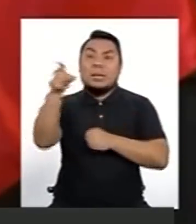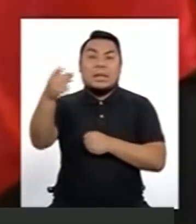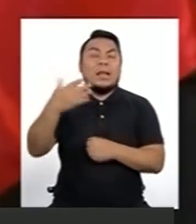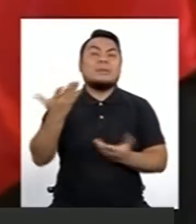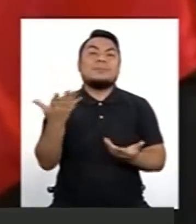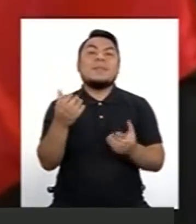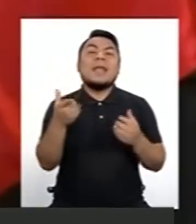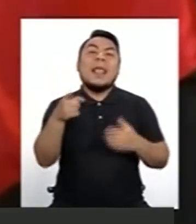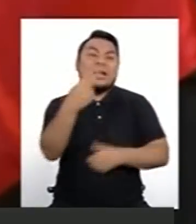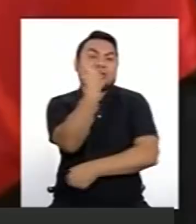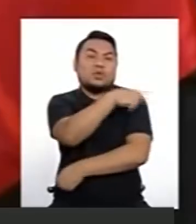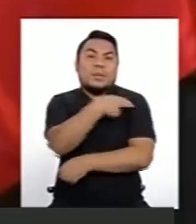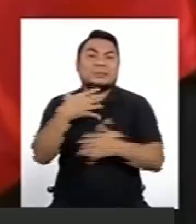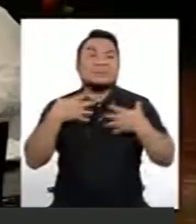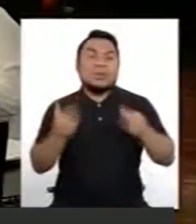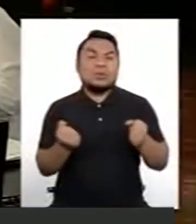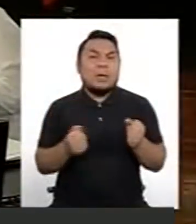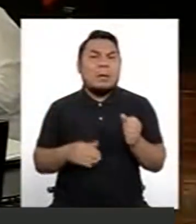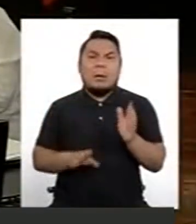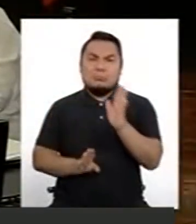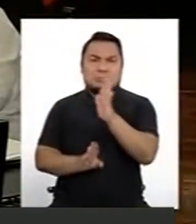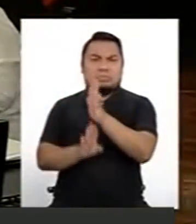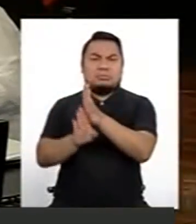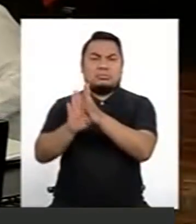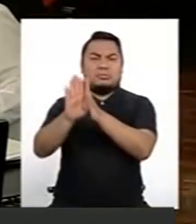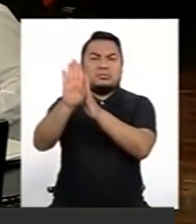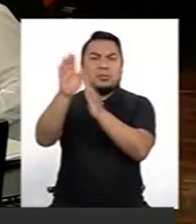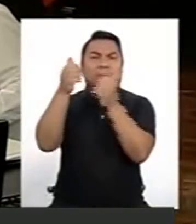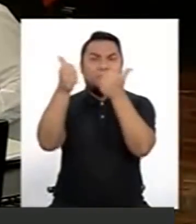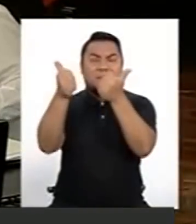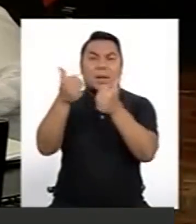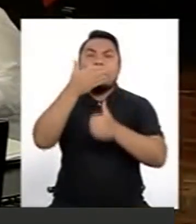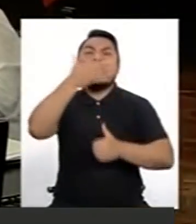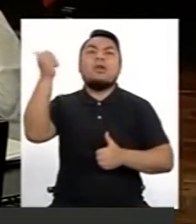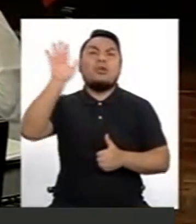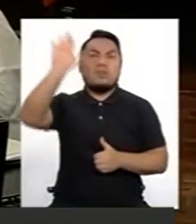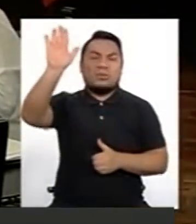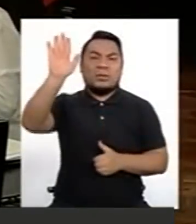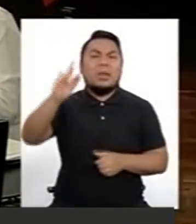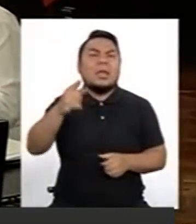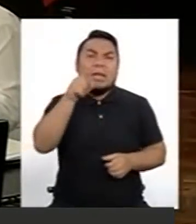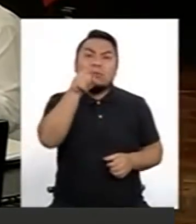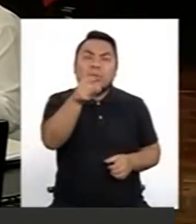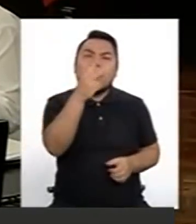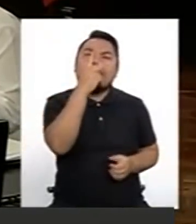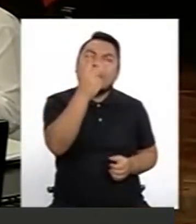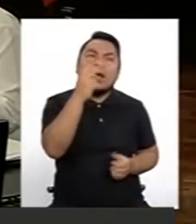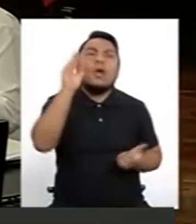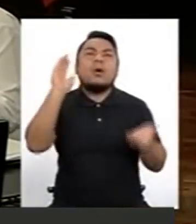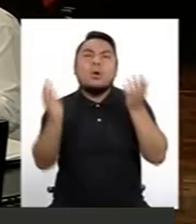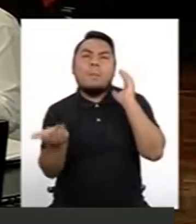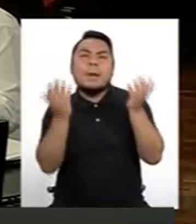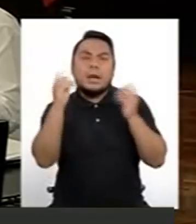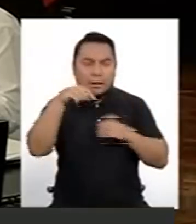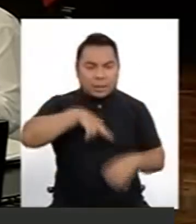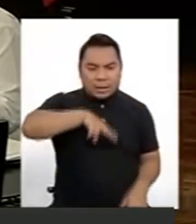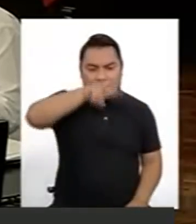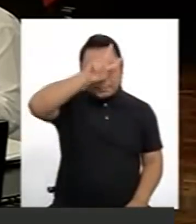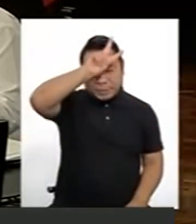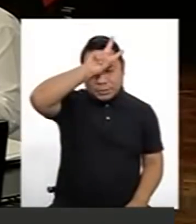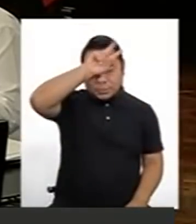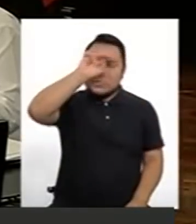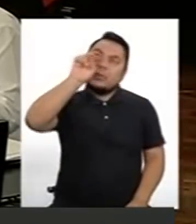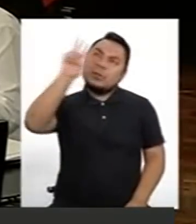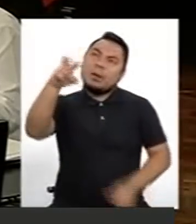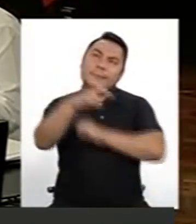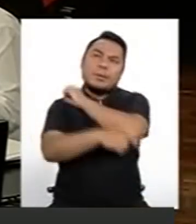salud más desarrollado y más potente que el nuestro. Y podemos empezar quizás viendo